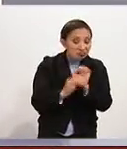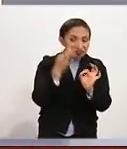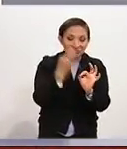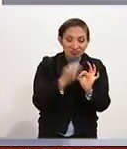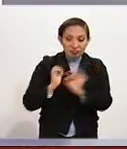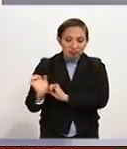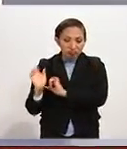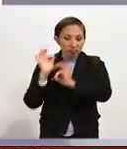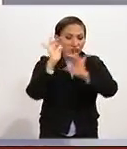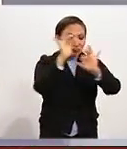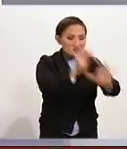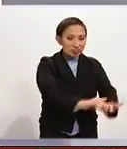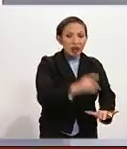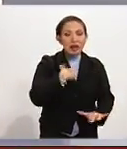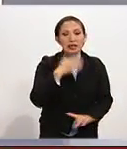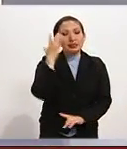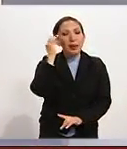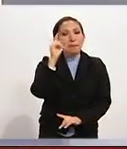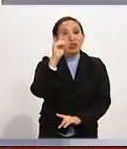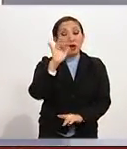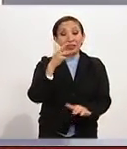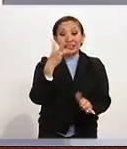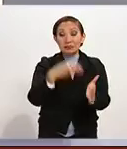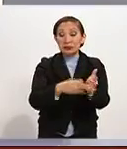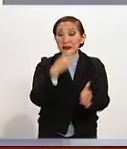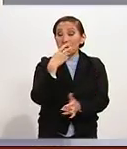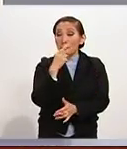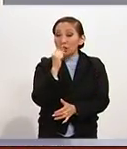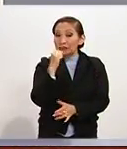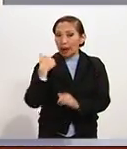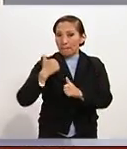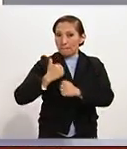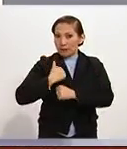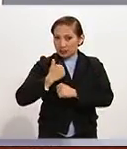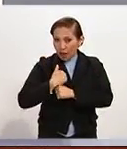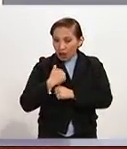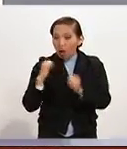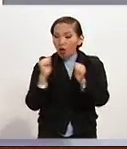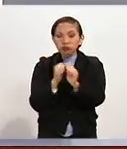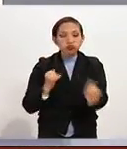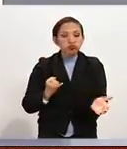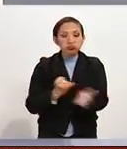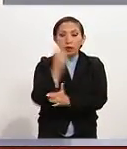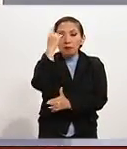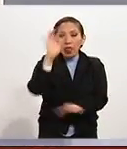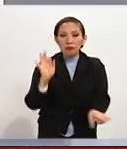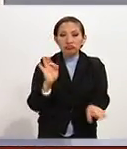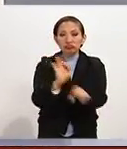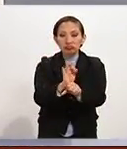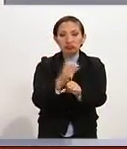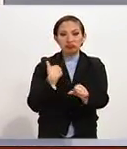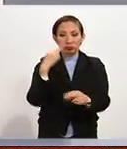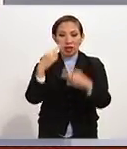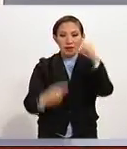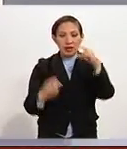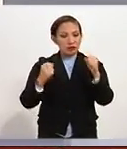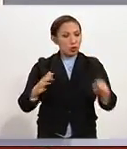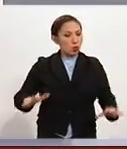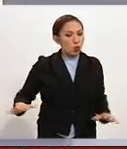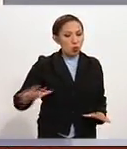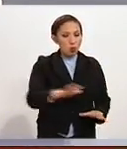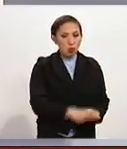San Pedro de las Colonias más de 3.000 policías militares, con el fin de fortalecer los niveles de